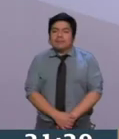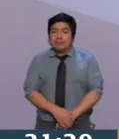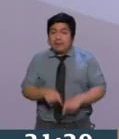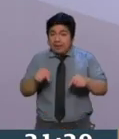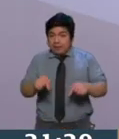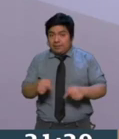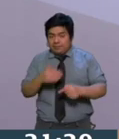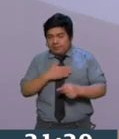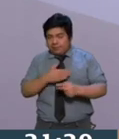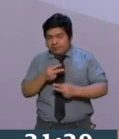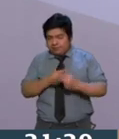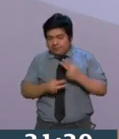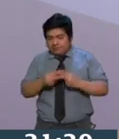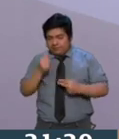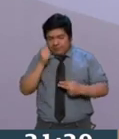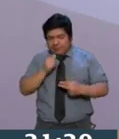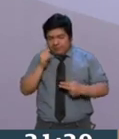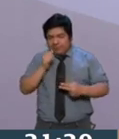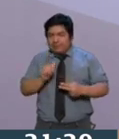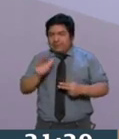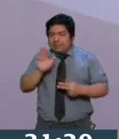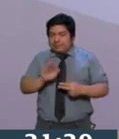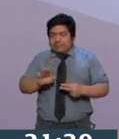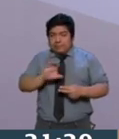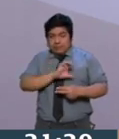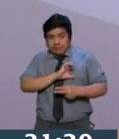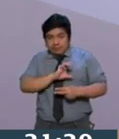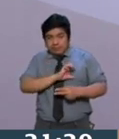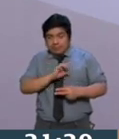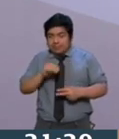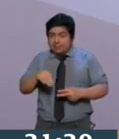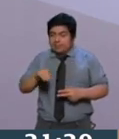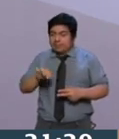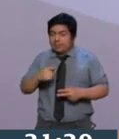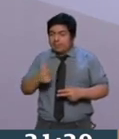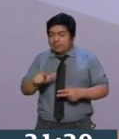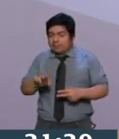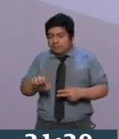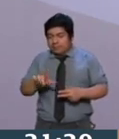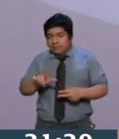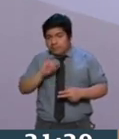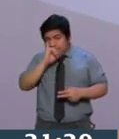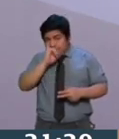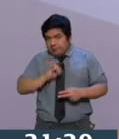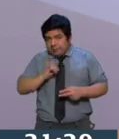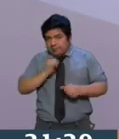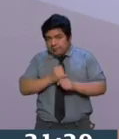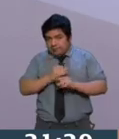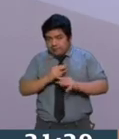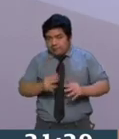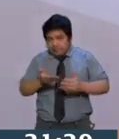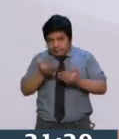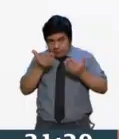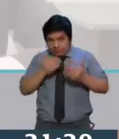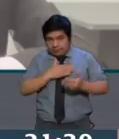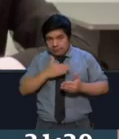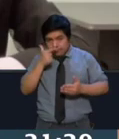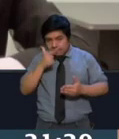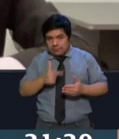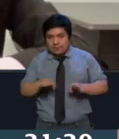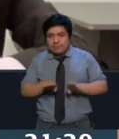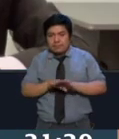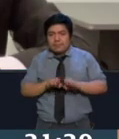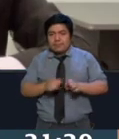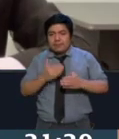para esta sección le damos la bienvenida, como cada semana, a nuestro querido Miguel Elorza, jefe de información de Infodemia. Buenas noches, Miguel, ¿cómo estás?